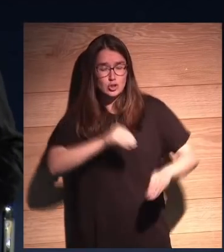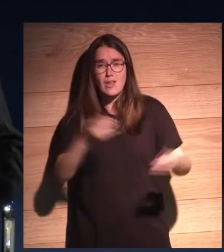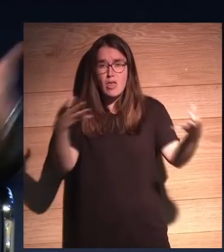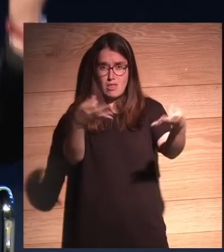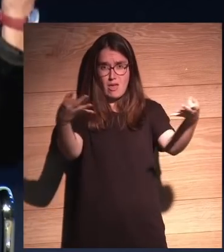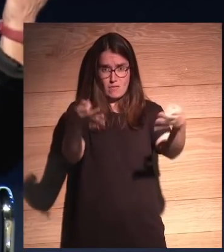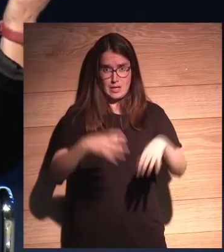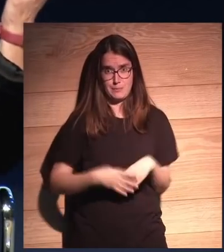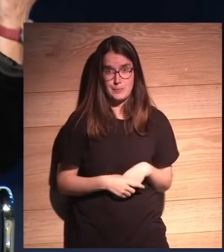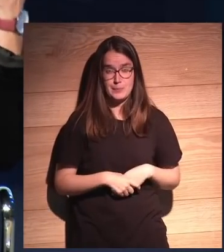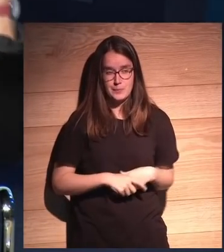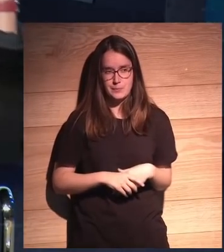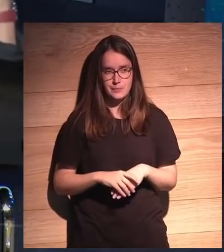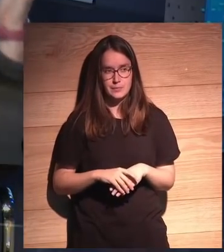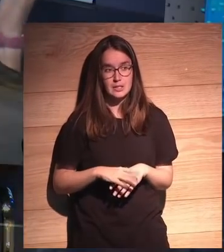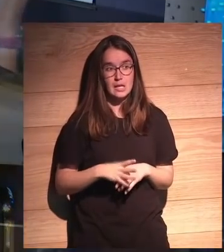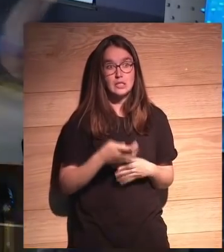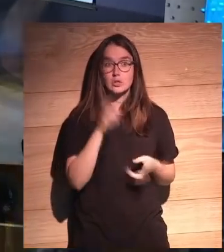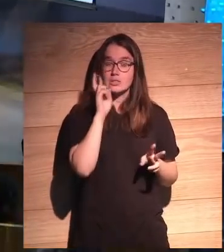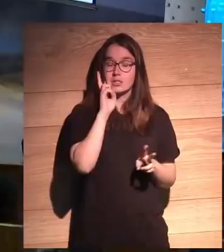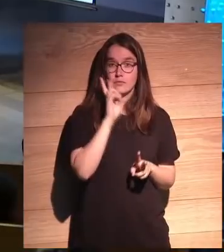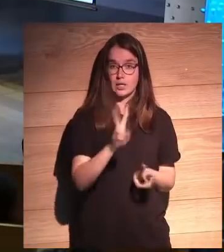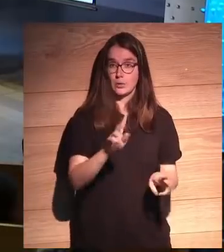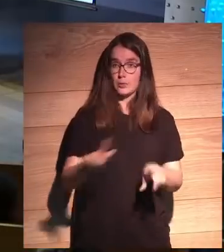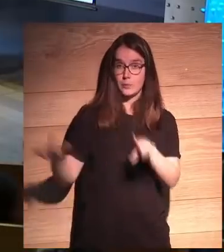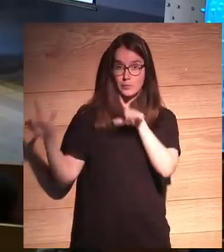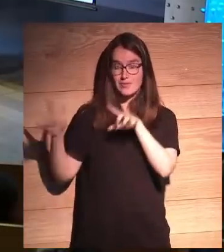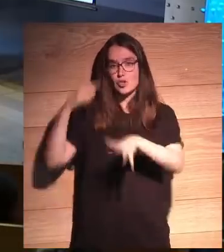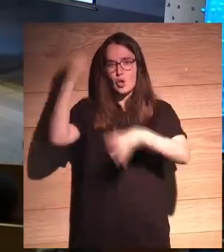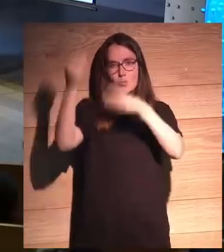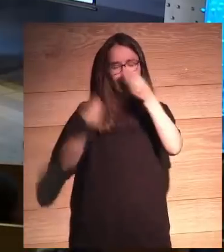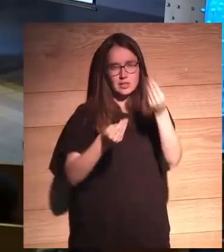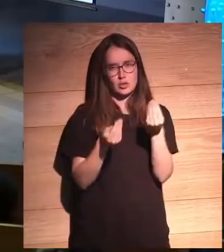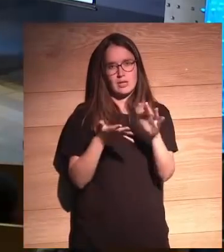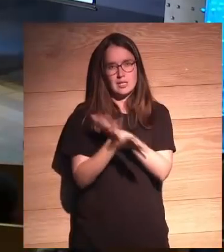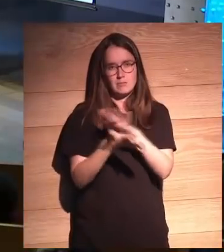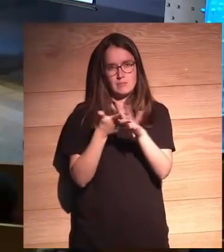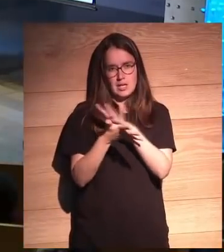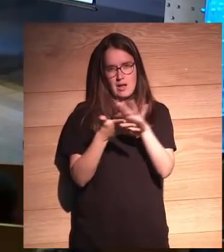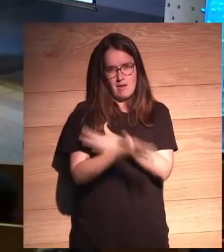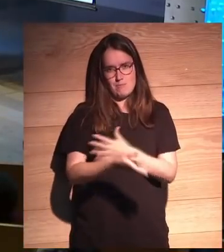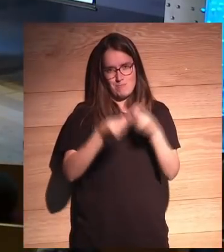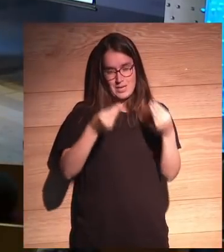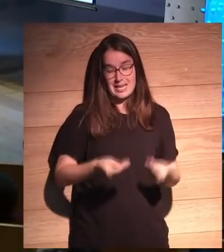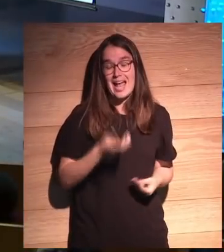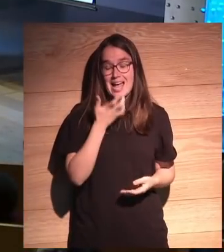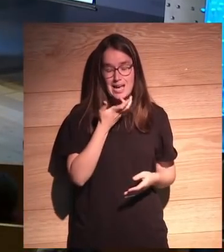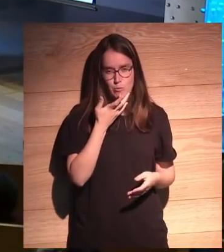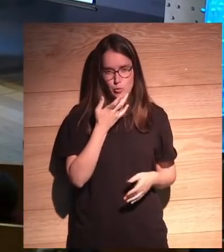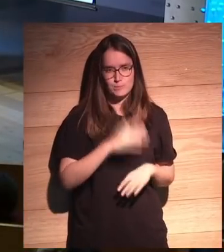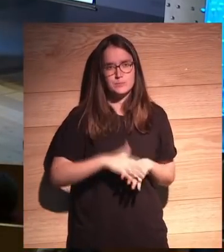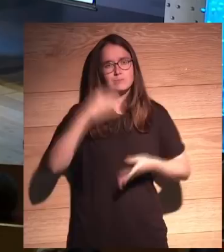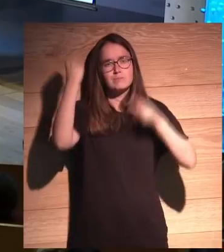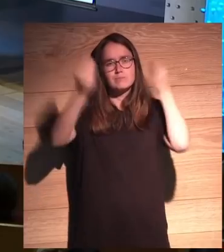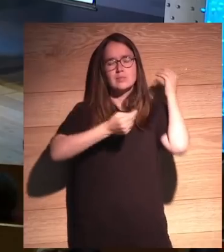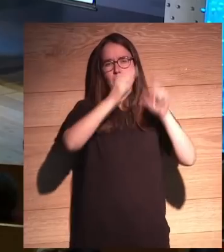¿no? Y esto que estáis viendo, yo creo que sirve muy bien como ejemplo. Pensemos